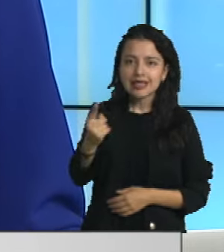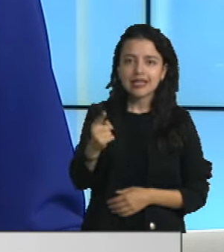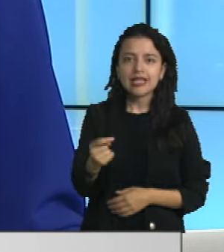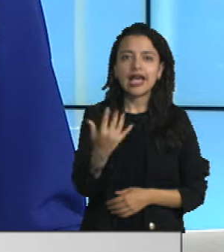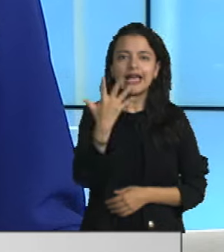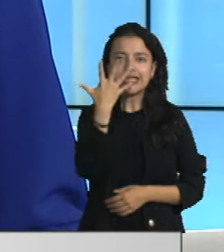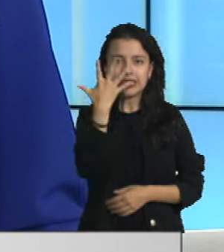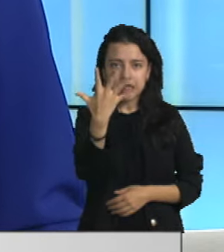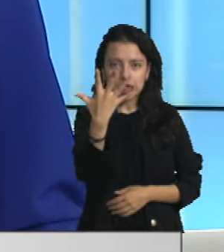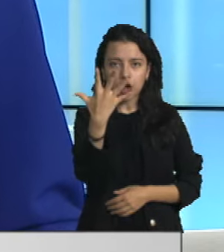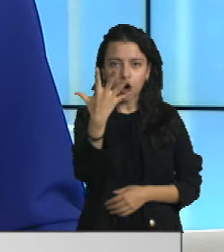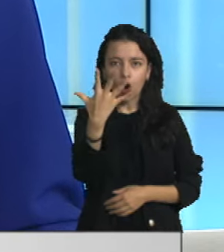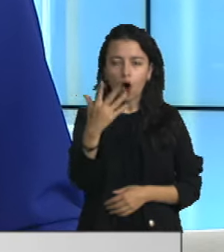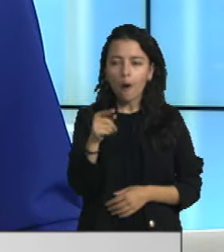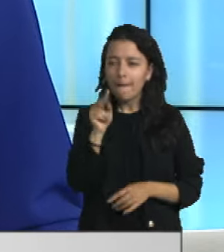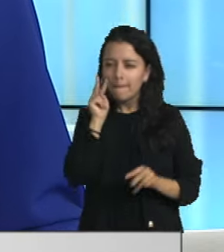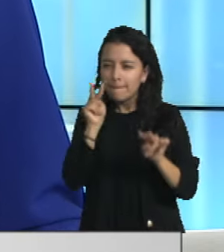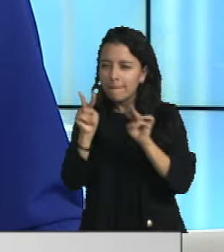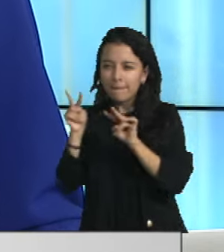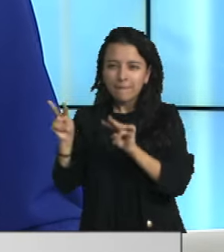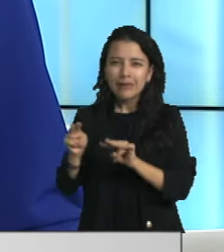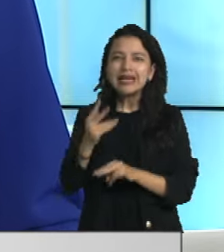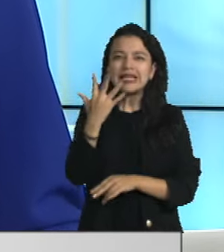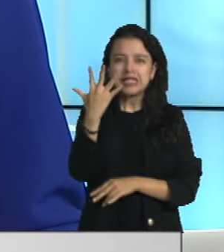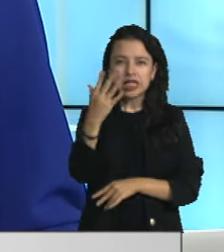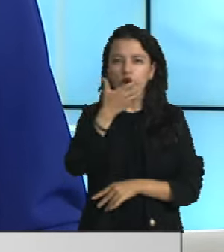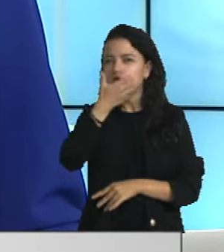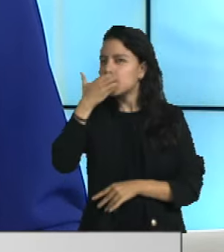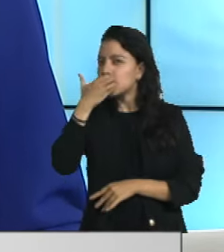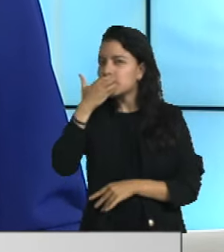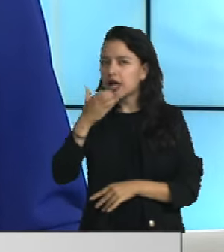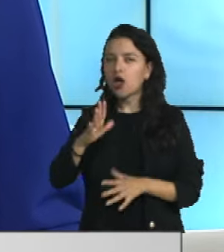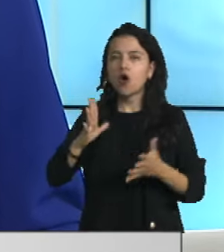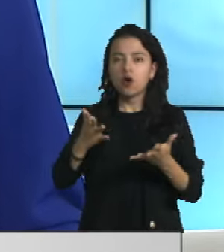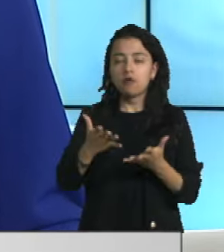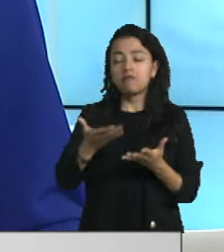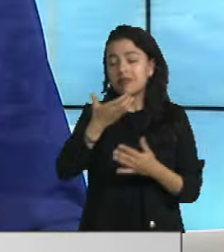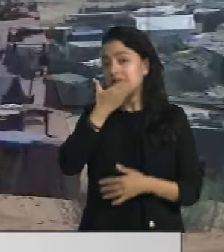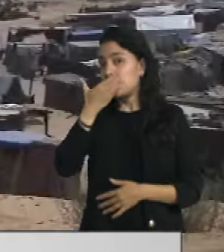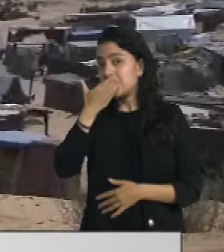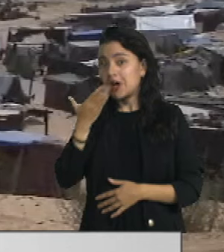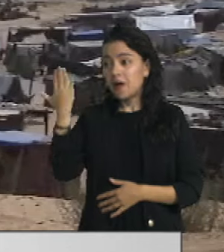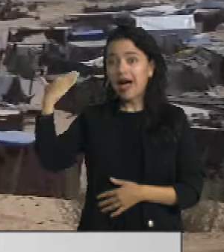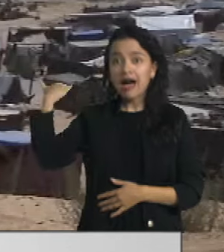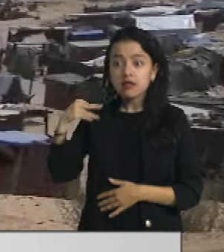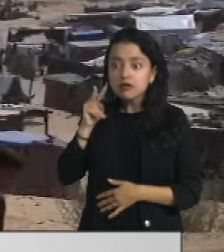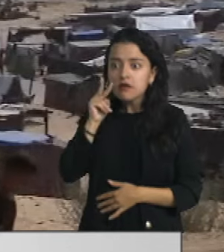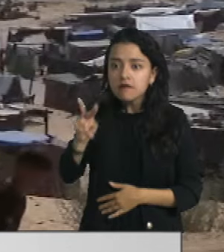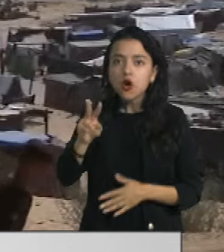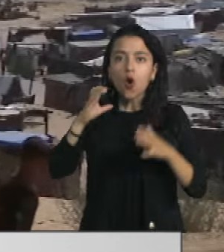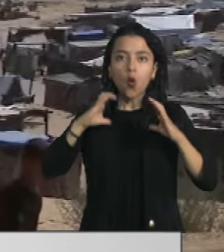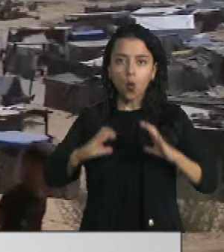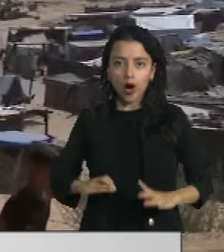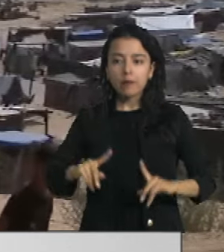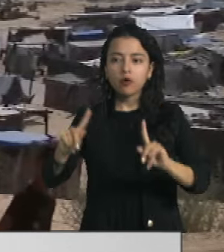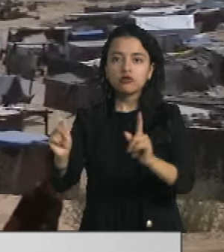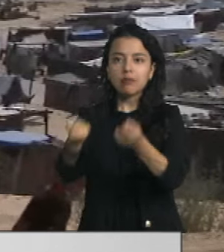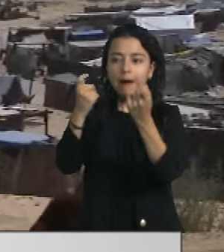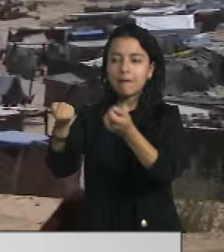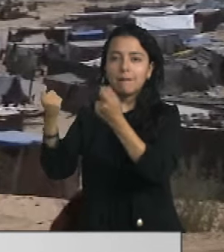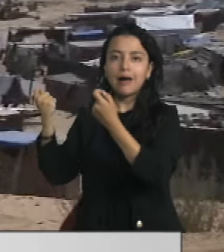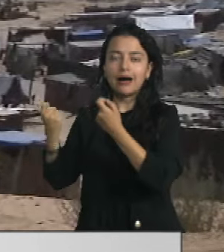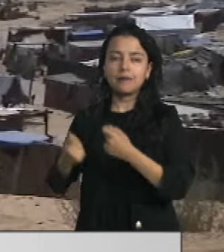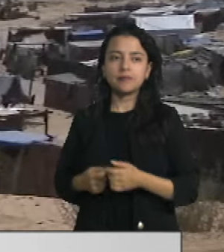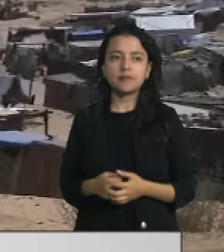de 5 rehenes en la ciudad de Khan Yunis, en el sur de Gaza, que habían sido secuestrados por militantes de Hamas el 7 de